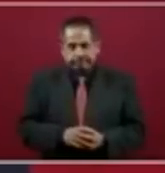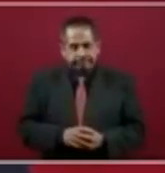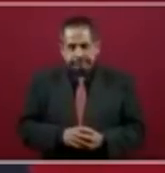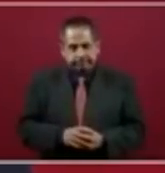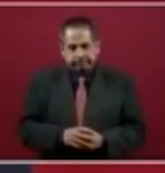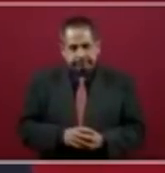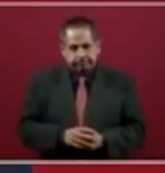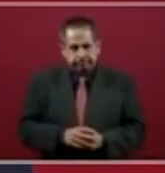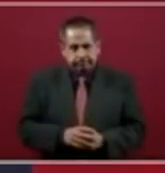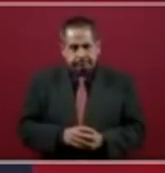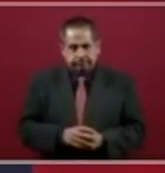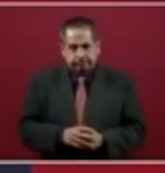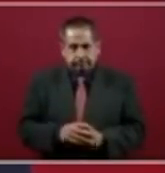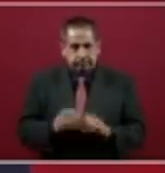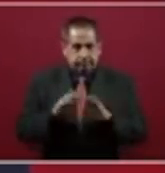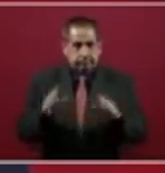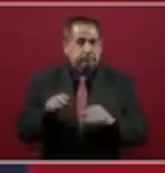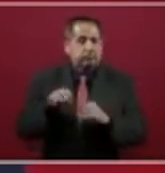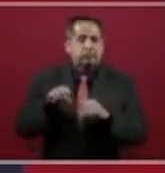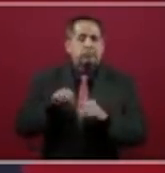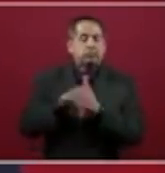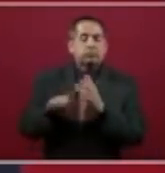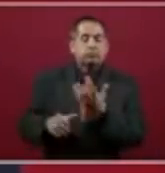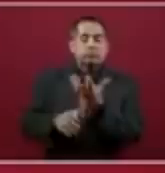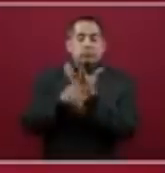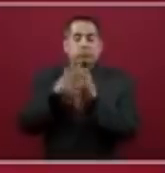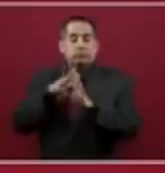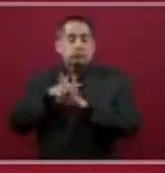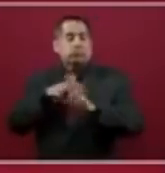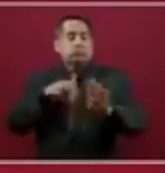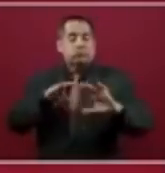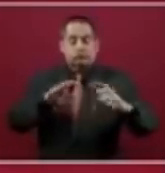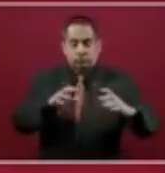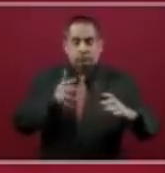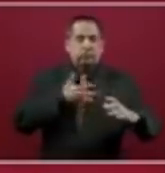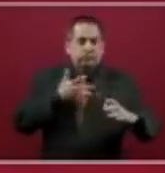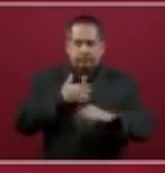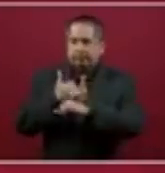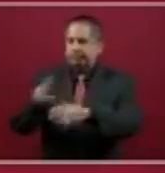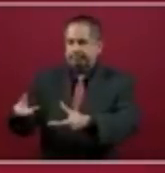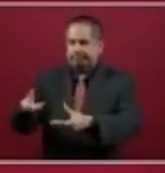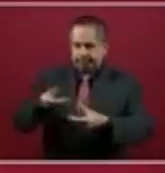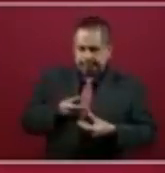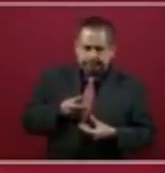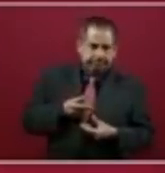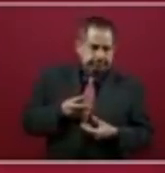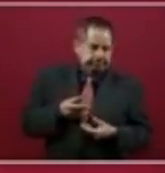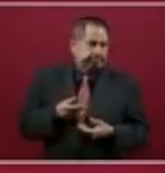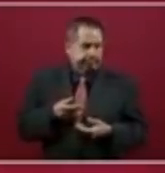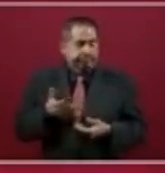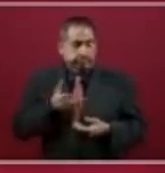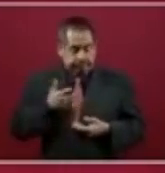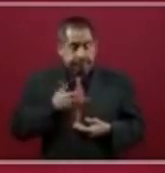de los migrantes, sí tenemos información. Estamos